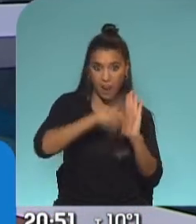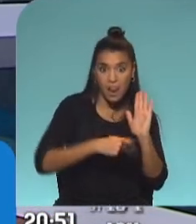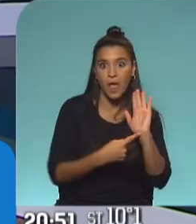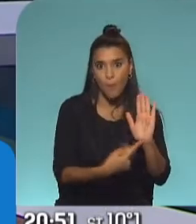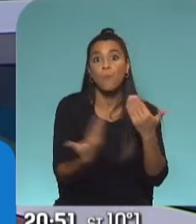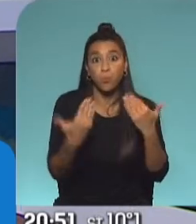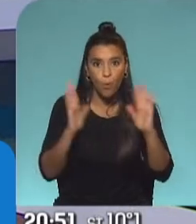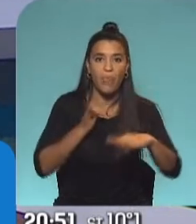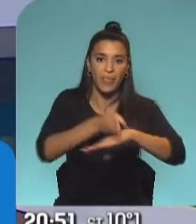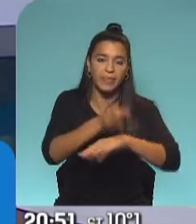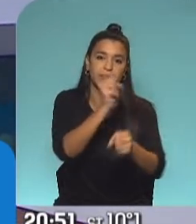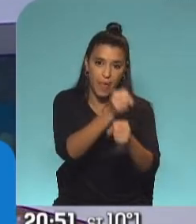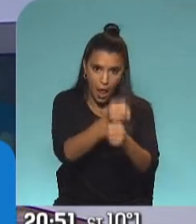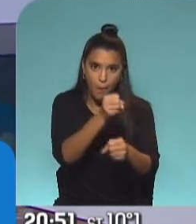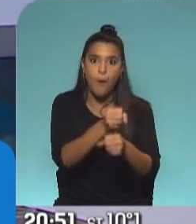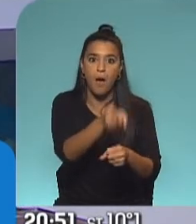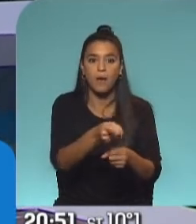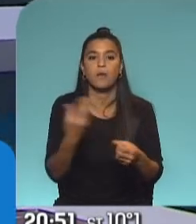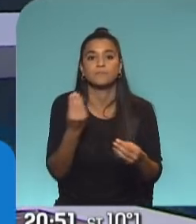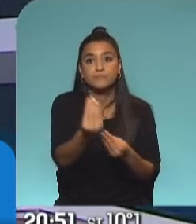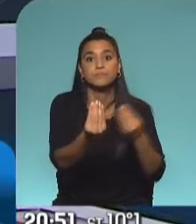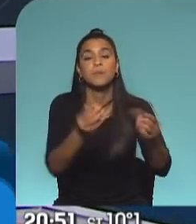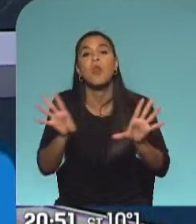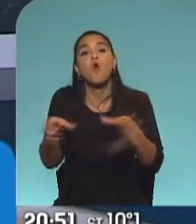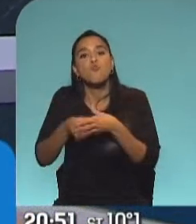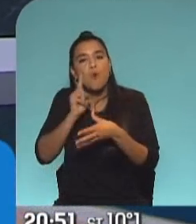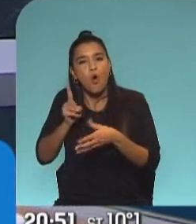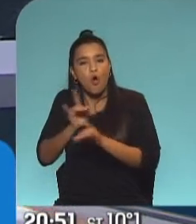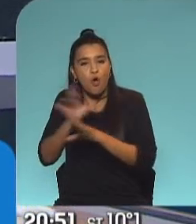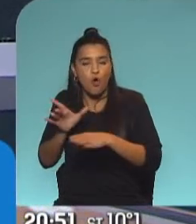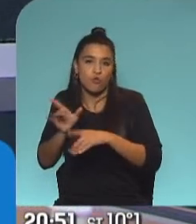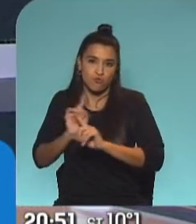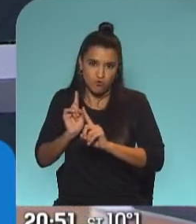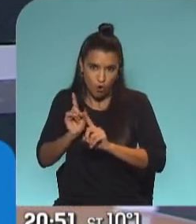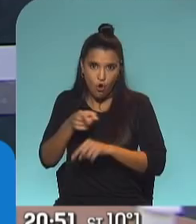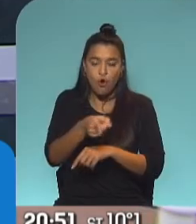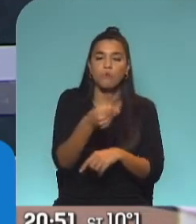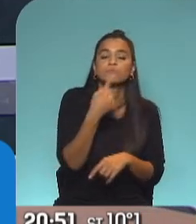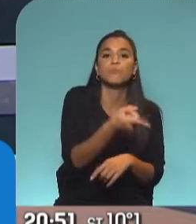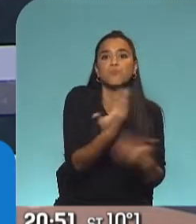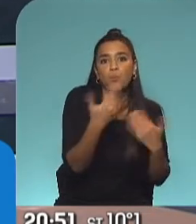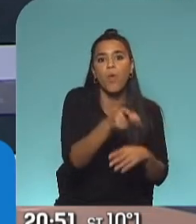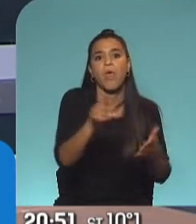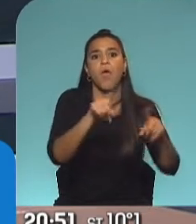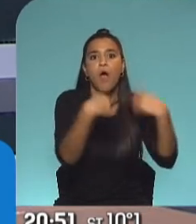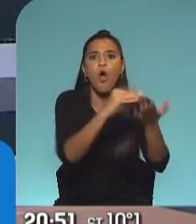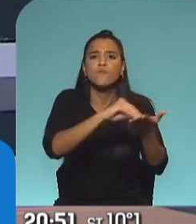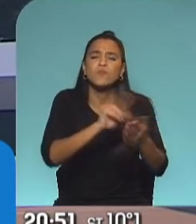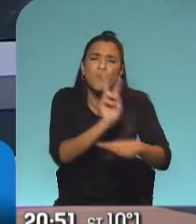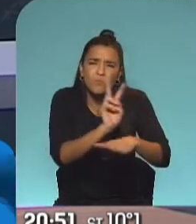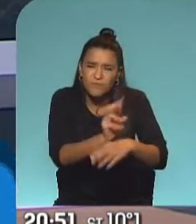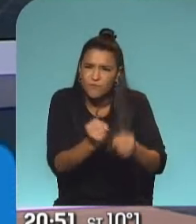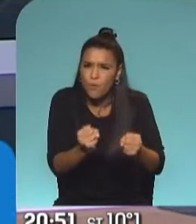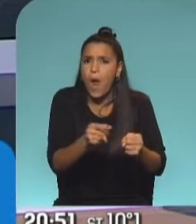pudiendo incorporar más trabajadores que no sean población de riesgo a las oficinas, que tuvimos la capacidad de poner oficinas muy cuidadas en